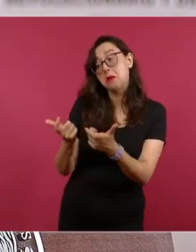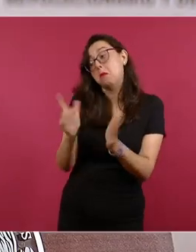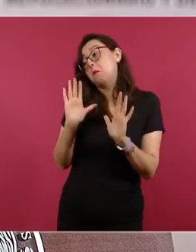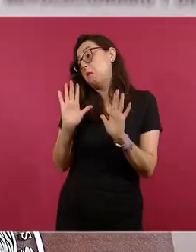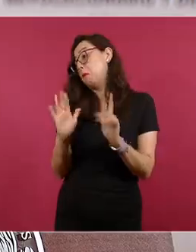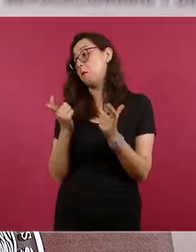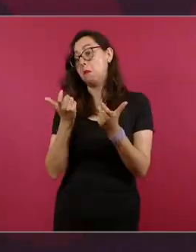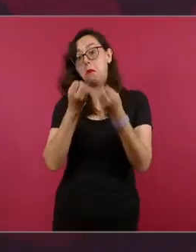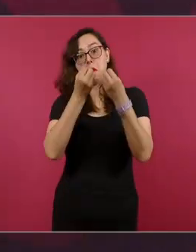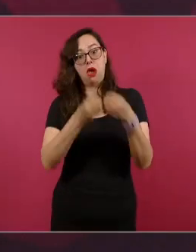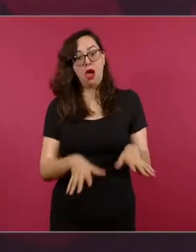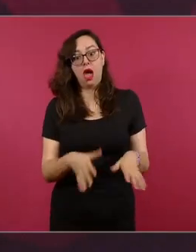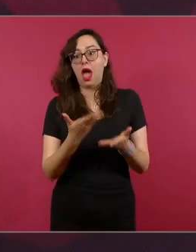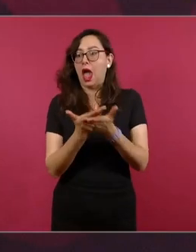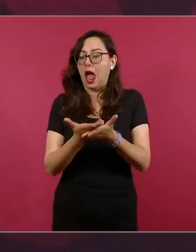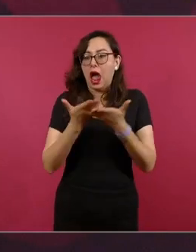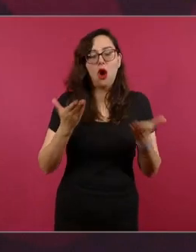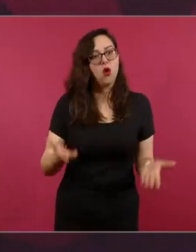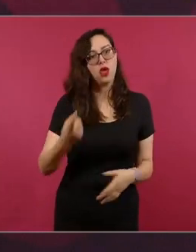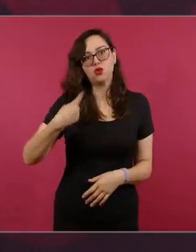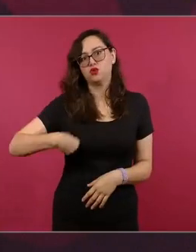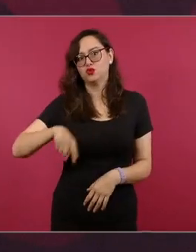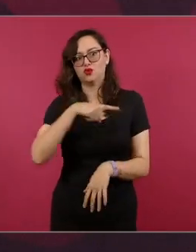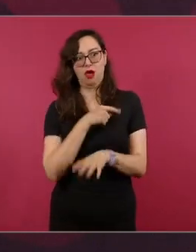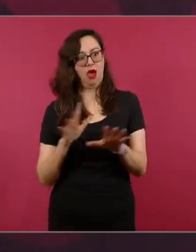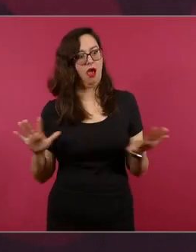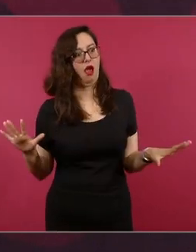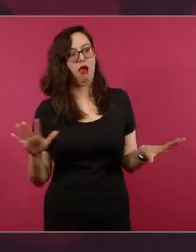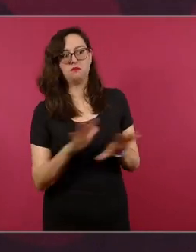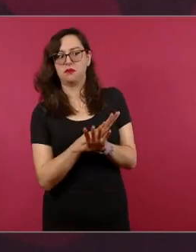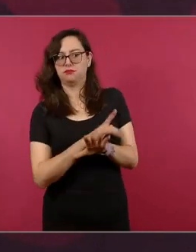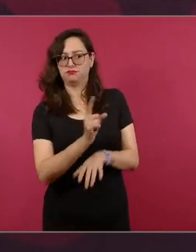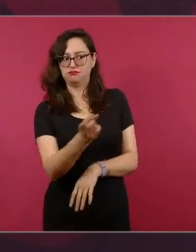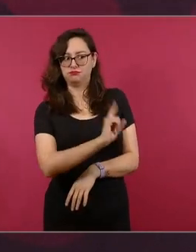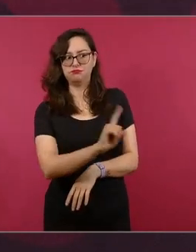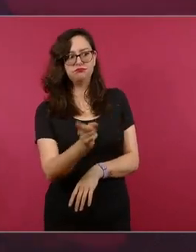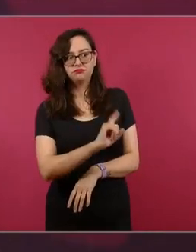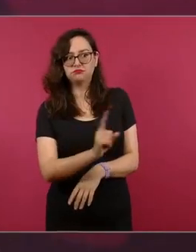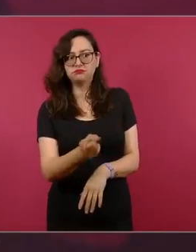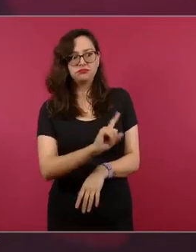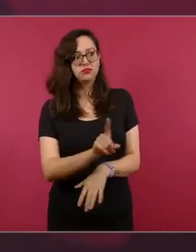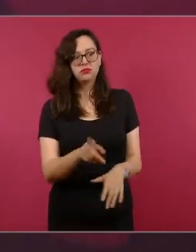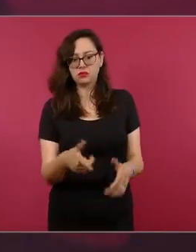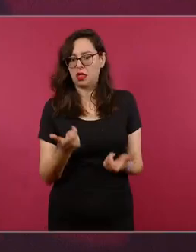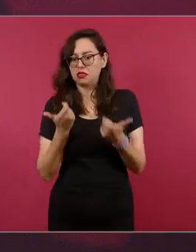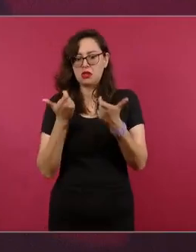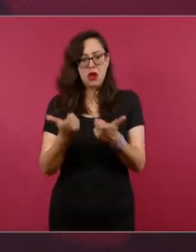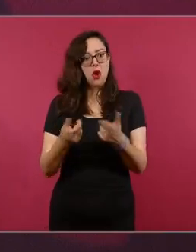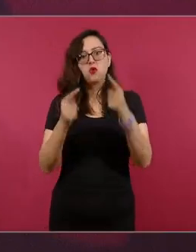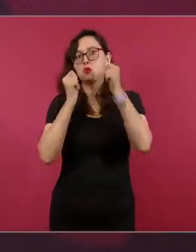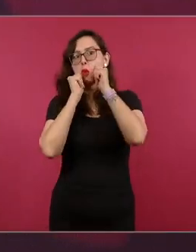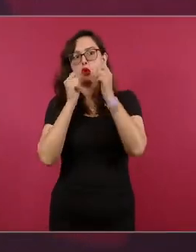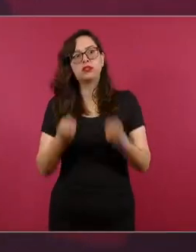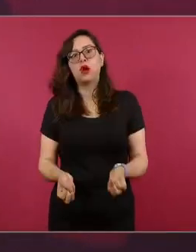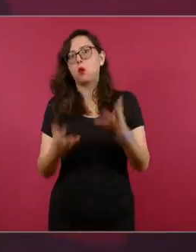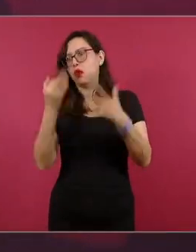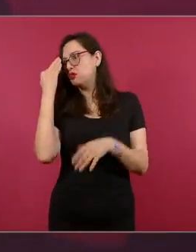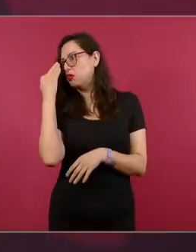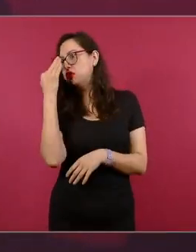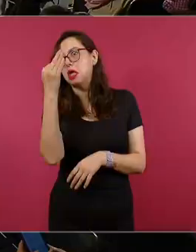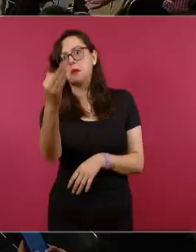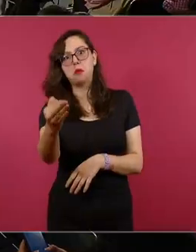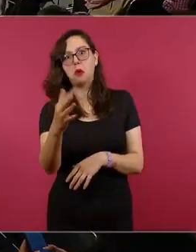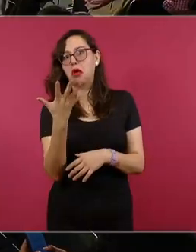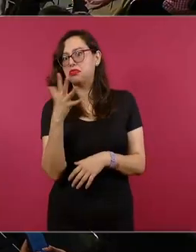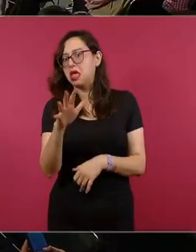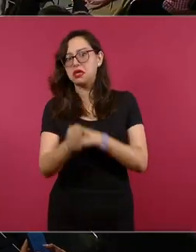que estos fondos nunca prescriben, es decir, que el trabajador siempre va a tener derecho a reclamarlos.